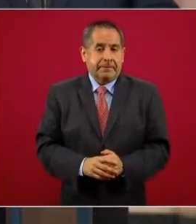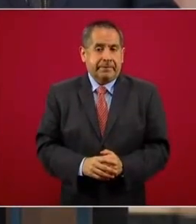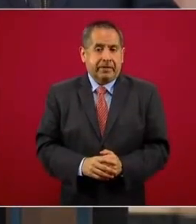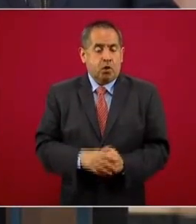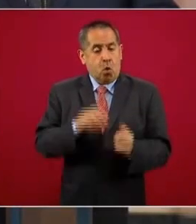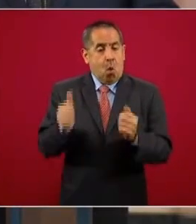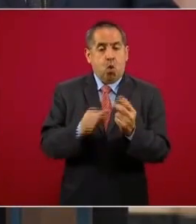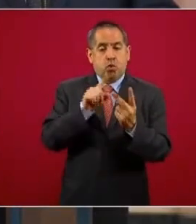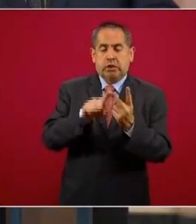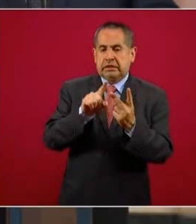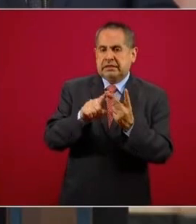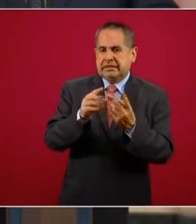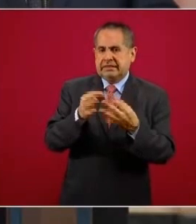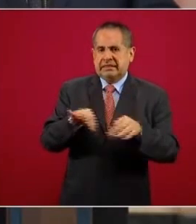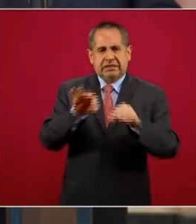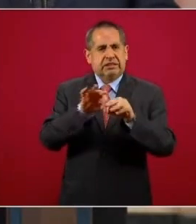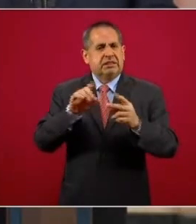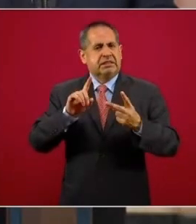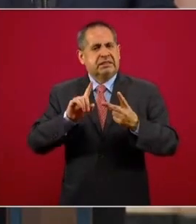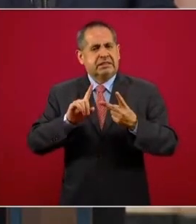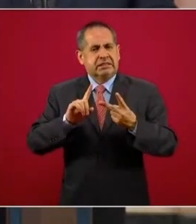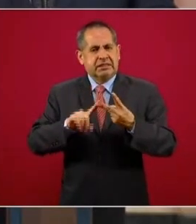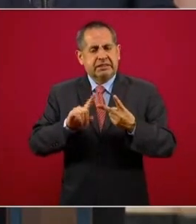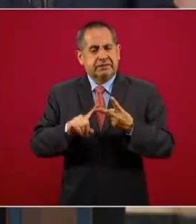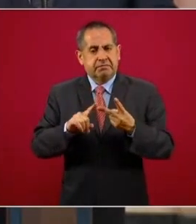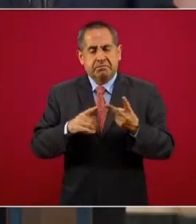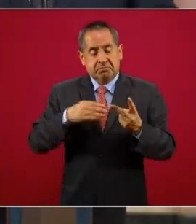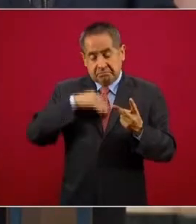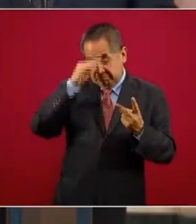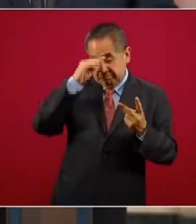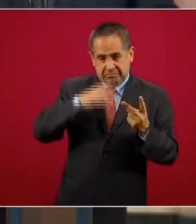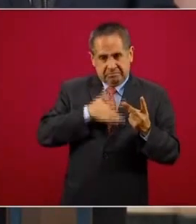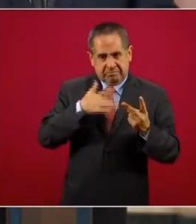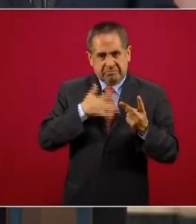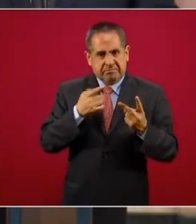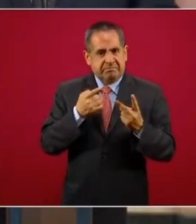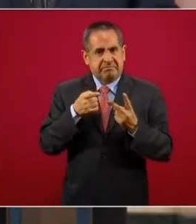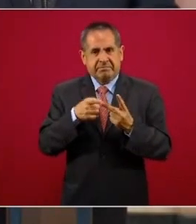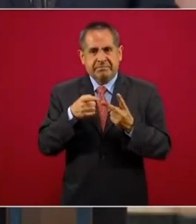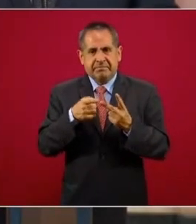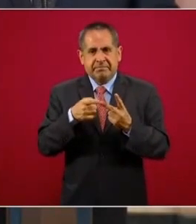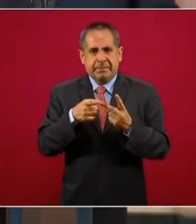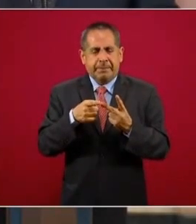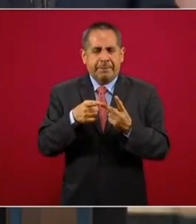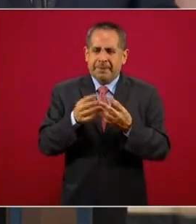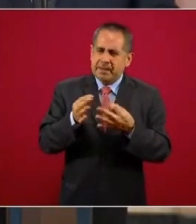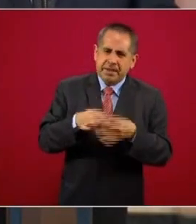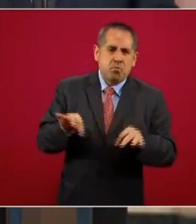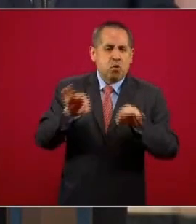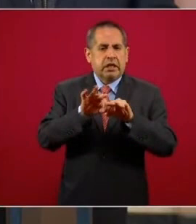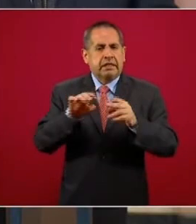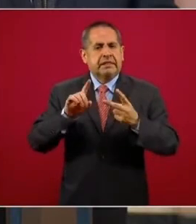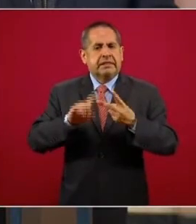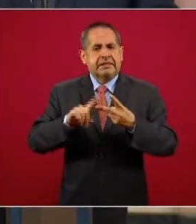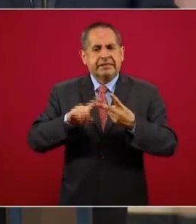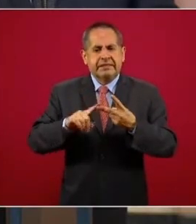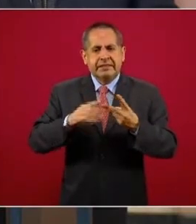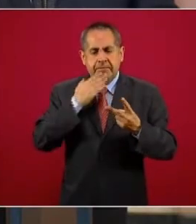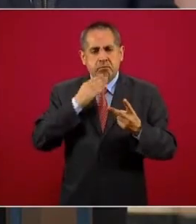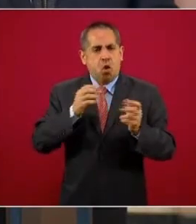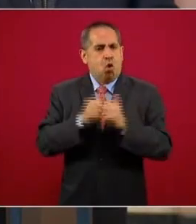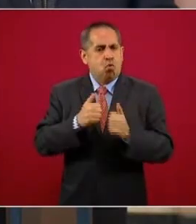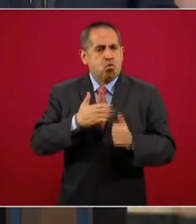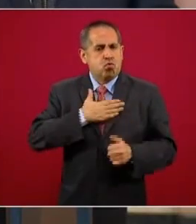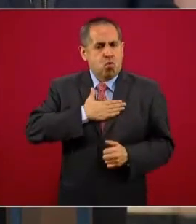el otro elemento que considero fundamental y de